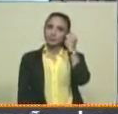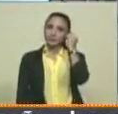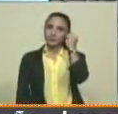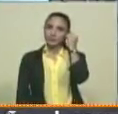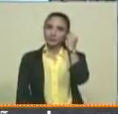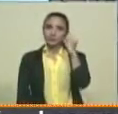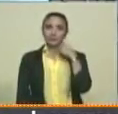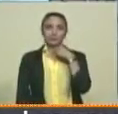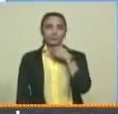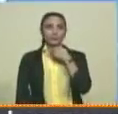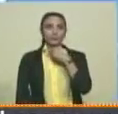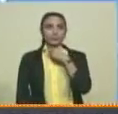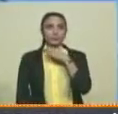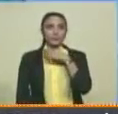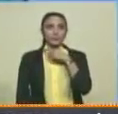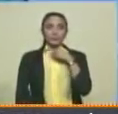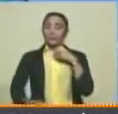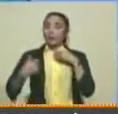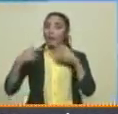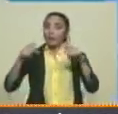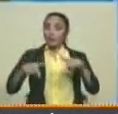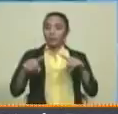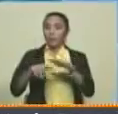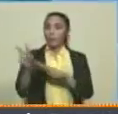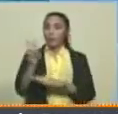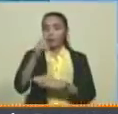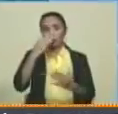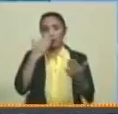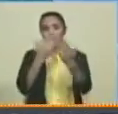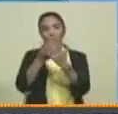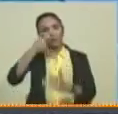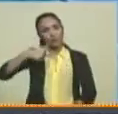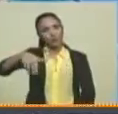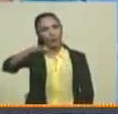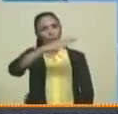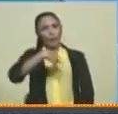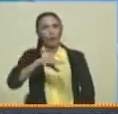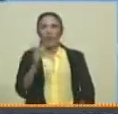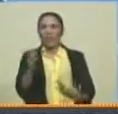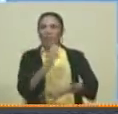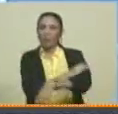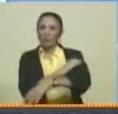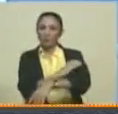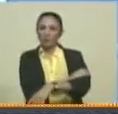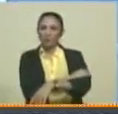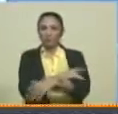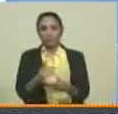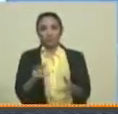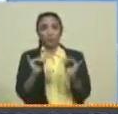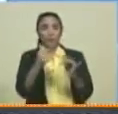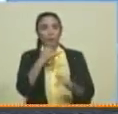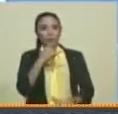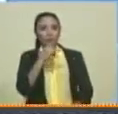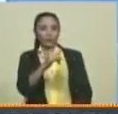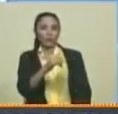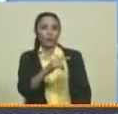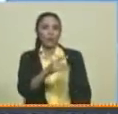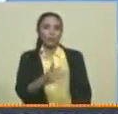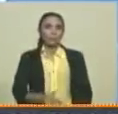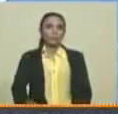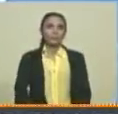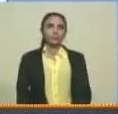Y desde Venezuela decimos, frente a la derecha neoliberal,